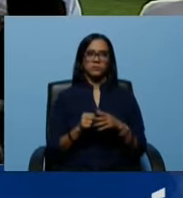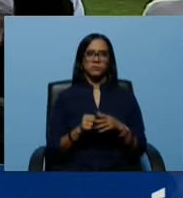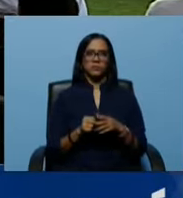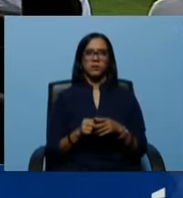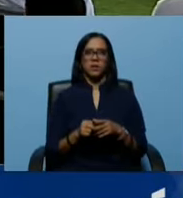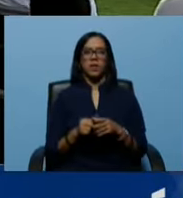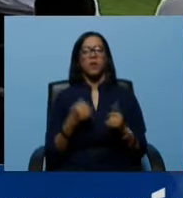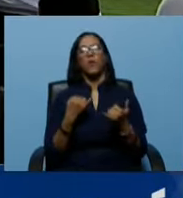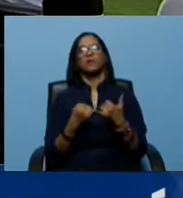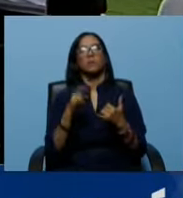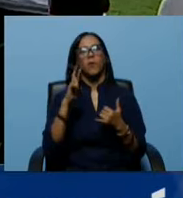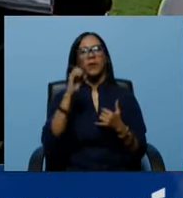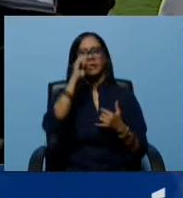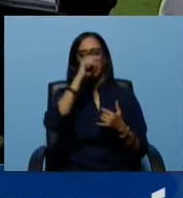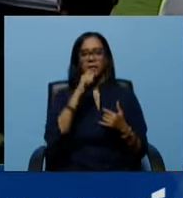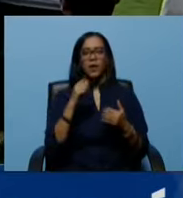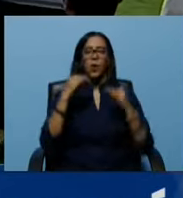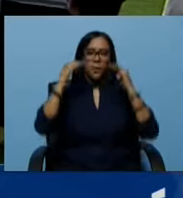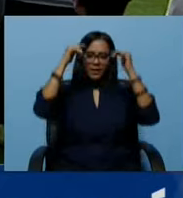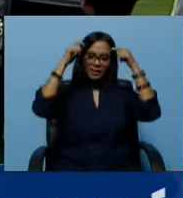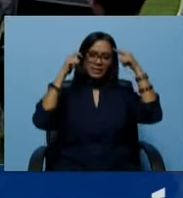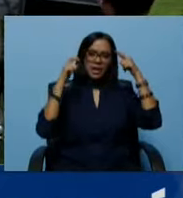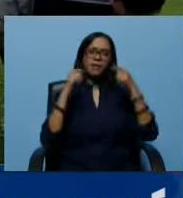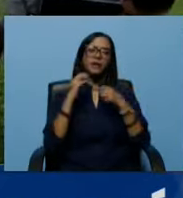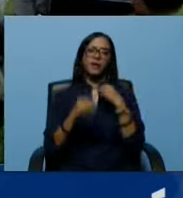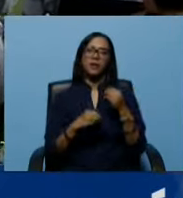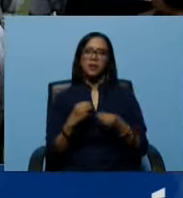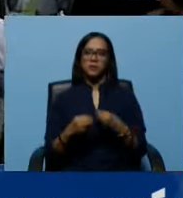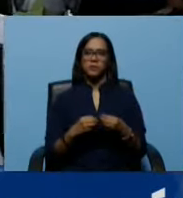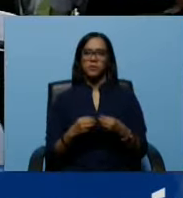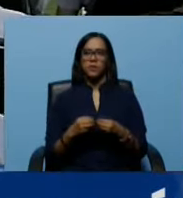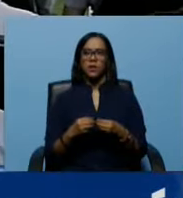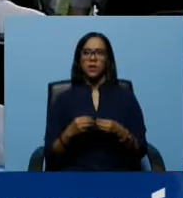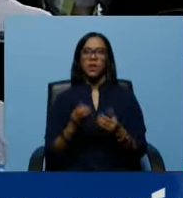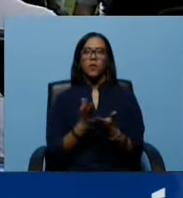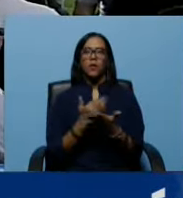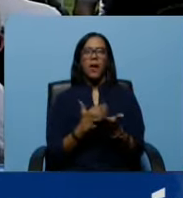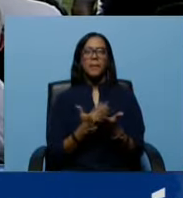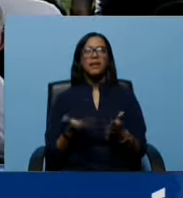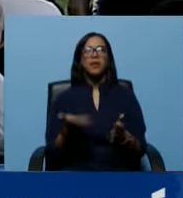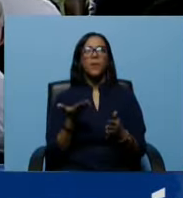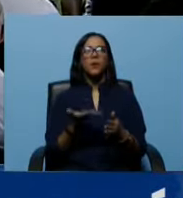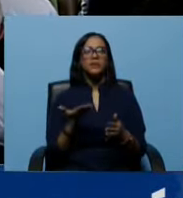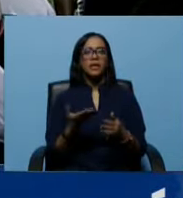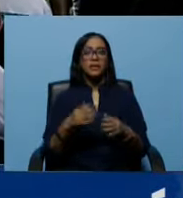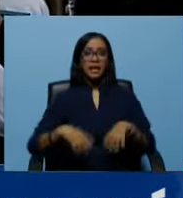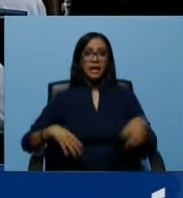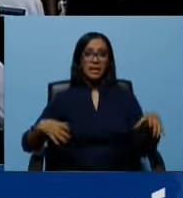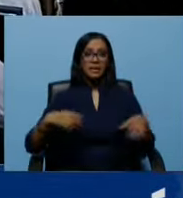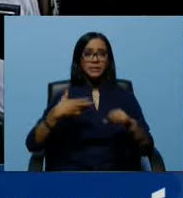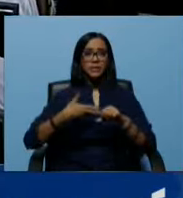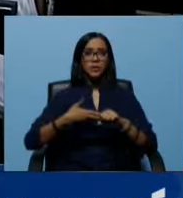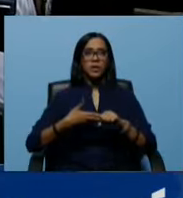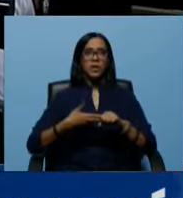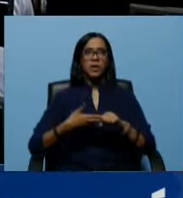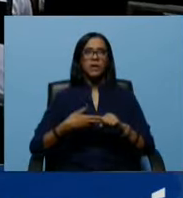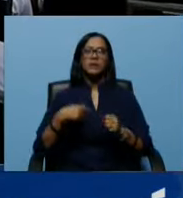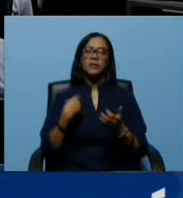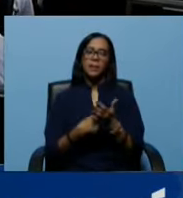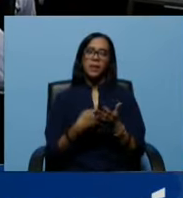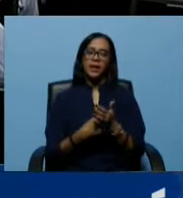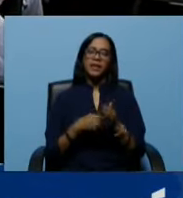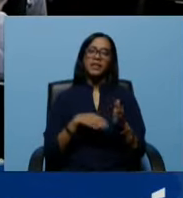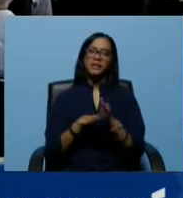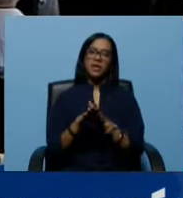afortunadamente, en los últimos 20 años, el comandante Chávez diseñó que una parte importante de la riqueza petrolera se invirtiera en